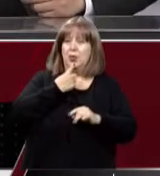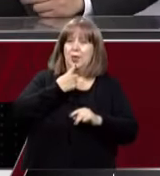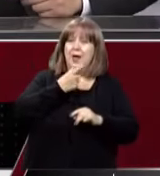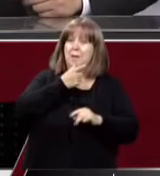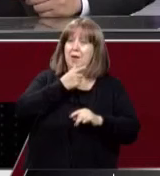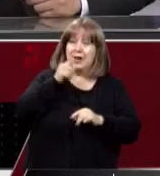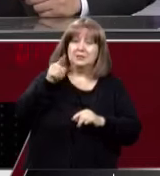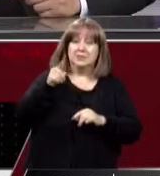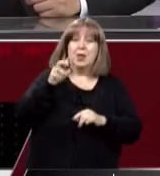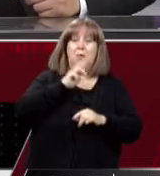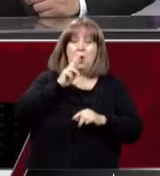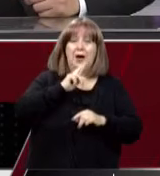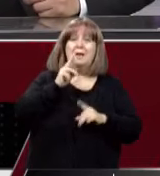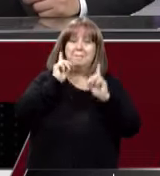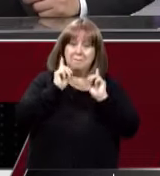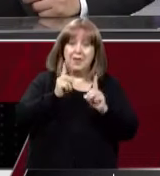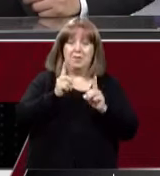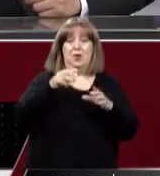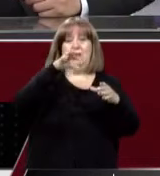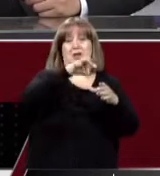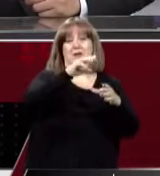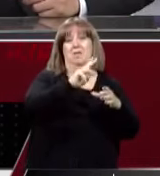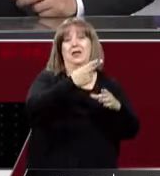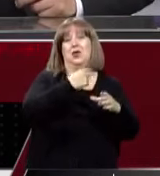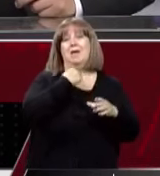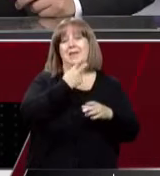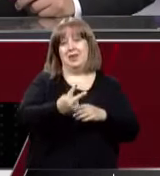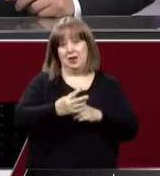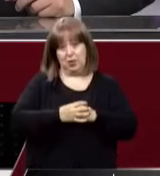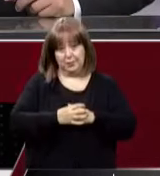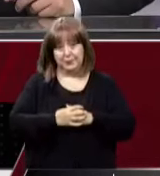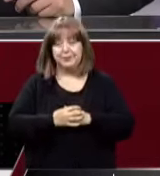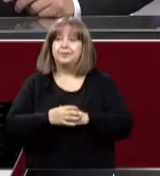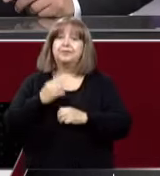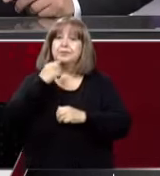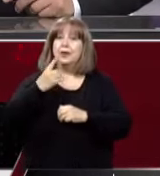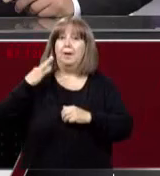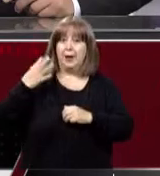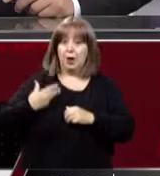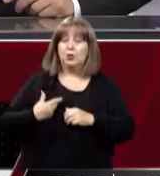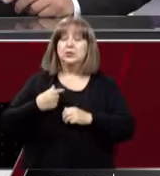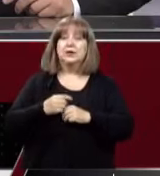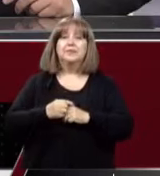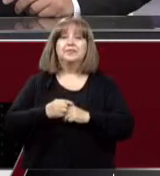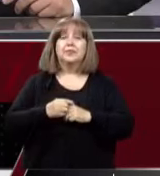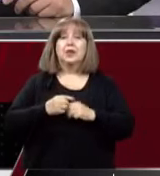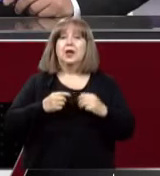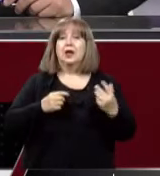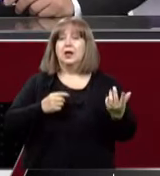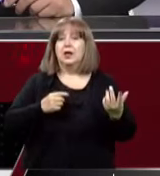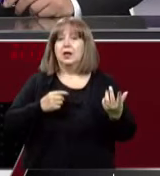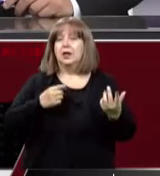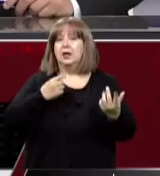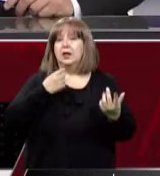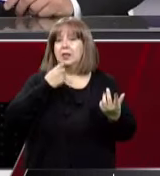a Soledad esto de que si Elías quizás en algún momento le había manifestado alguna incomodidad cuando se quedaba